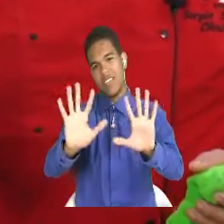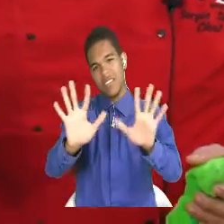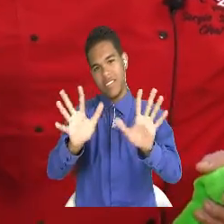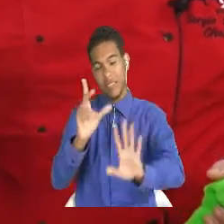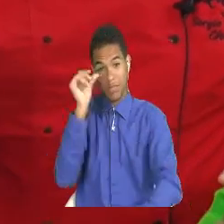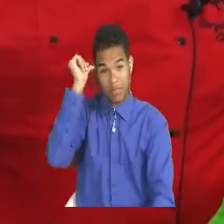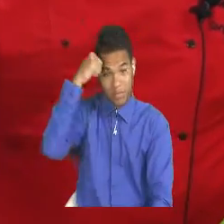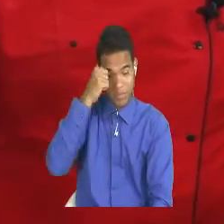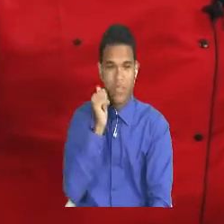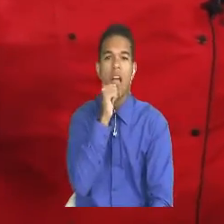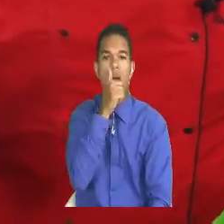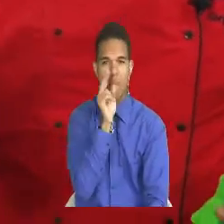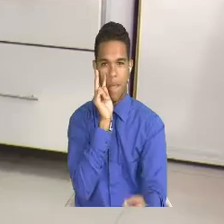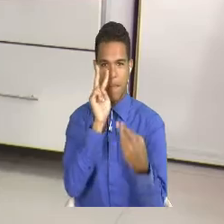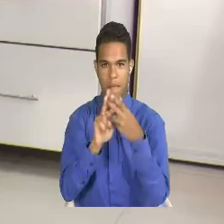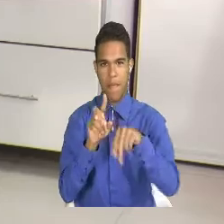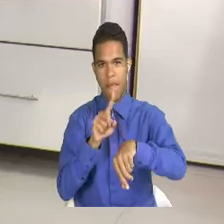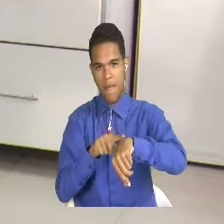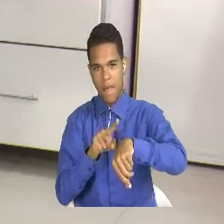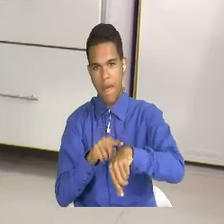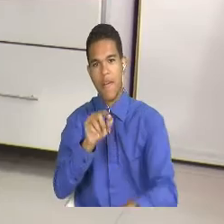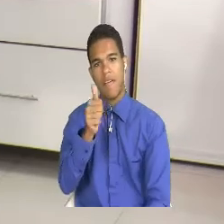que mañana martes tenemos nuevamente una cita de